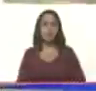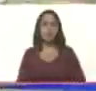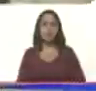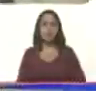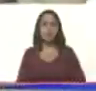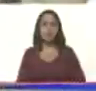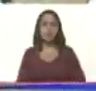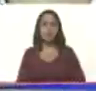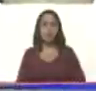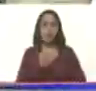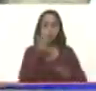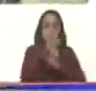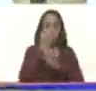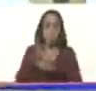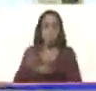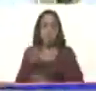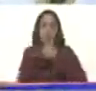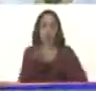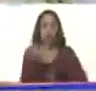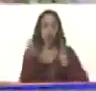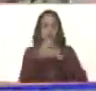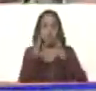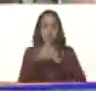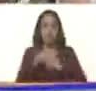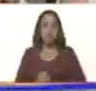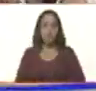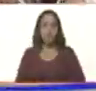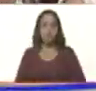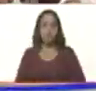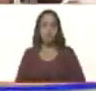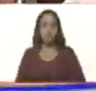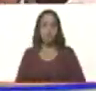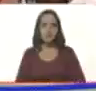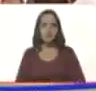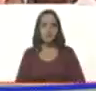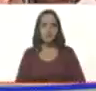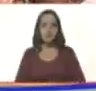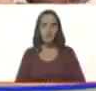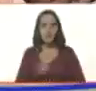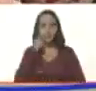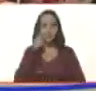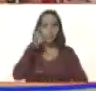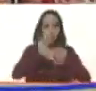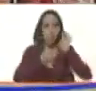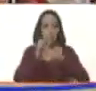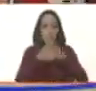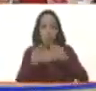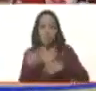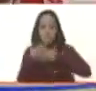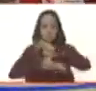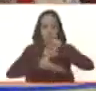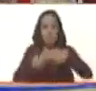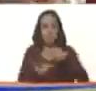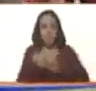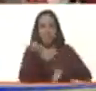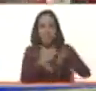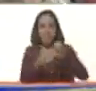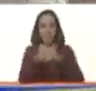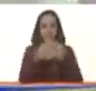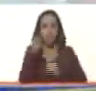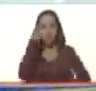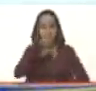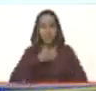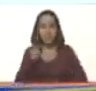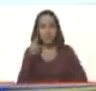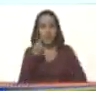Visita casa por casa, caso por caso, cara por cara. ¿Cómo